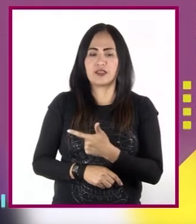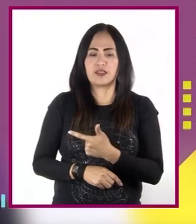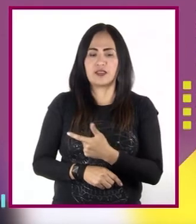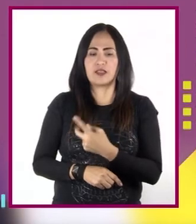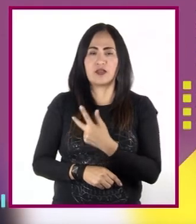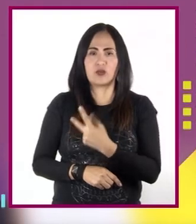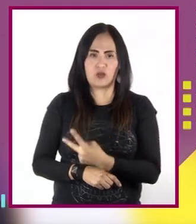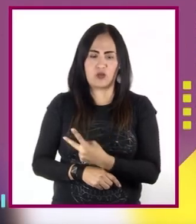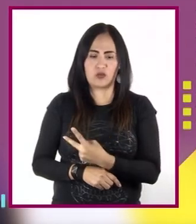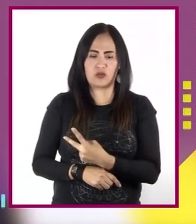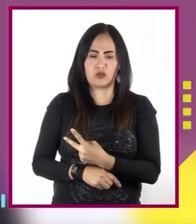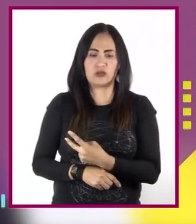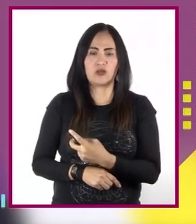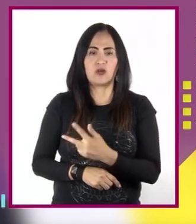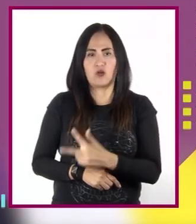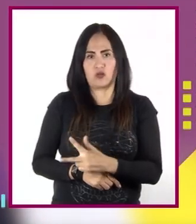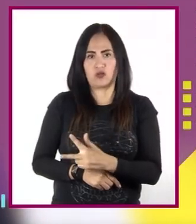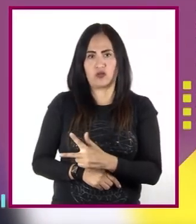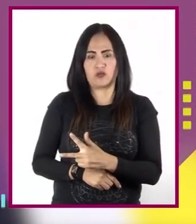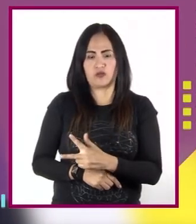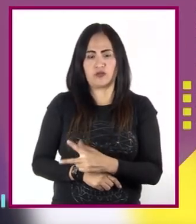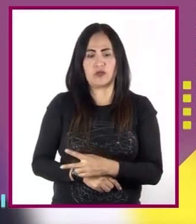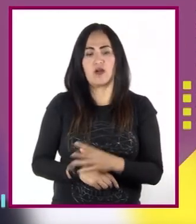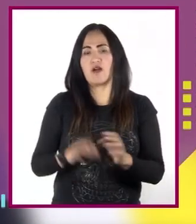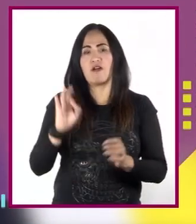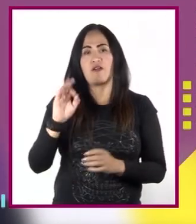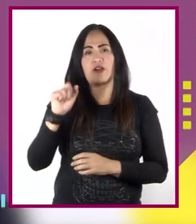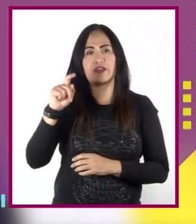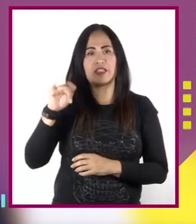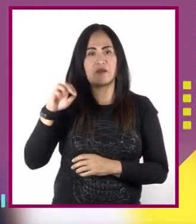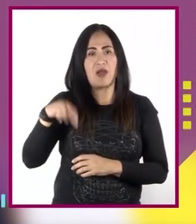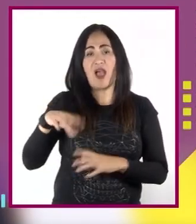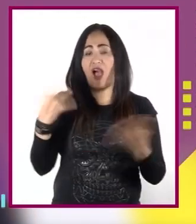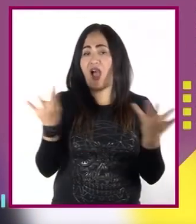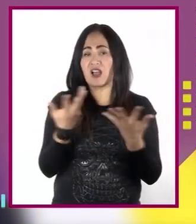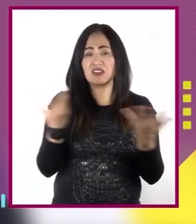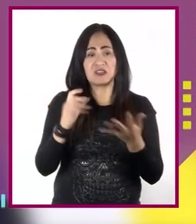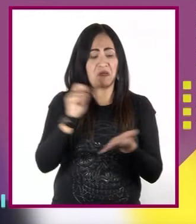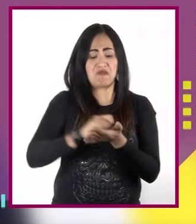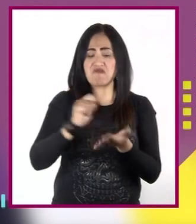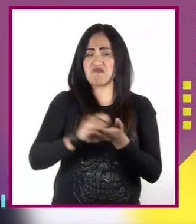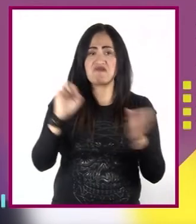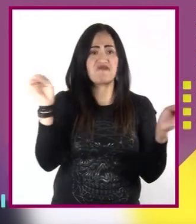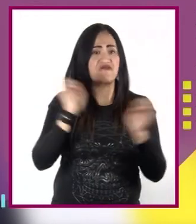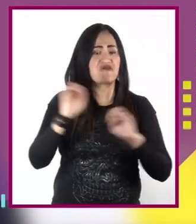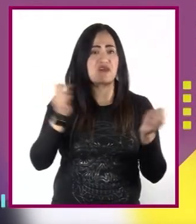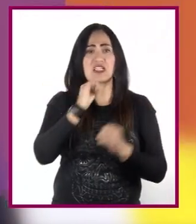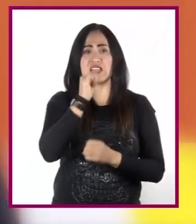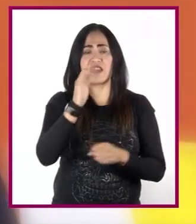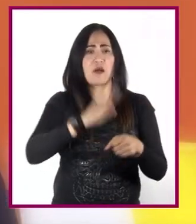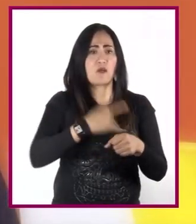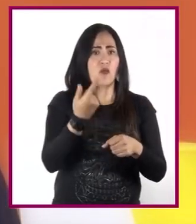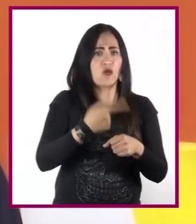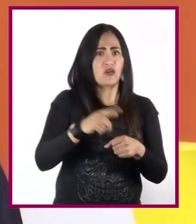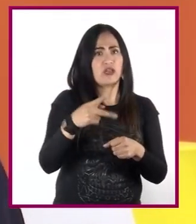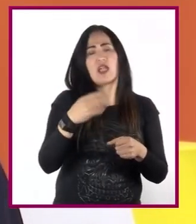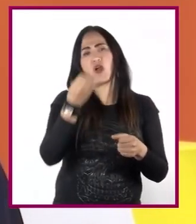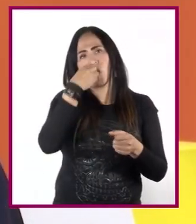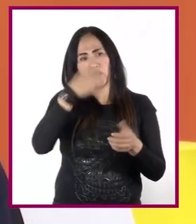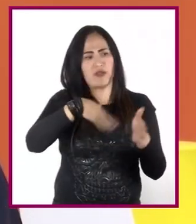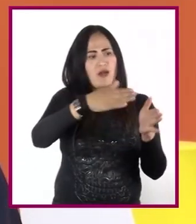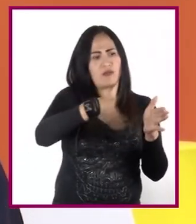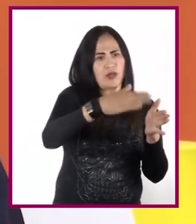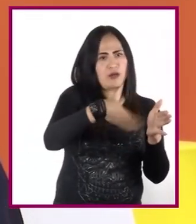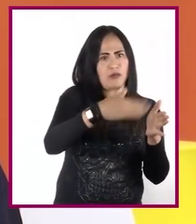7, Luz 2, Guadalupe 8 y a Fátima no le dio tiempo de preparar sus tarjetas debido a que estuvo preparando una pequeña comida